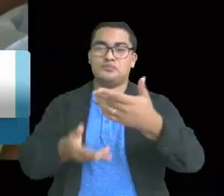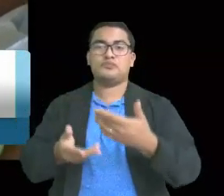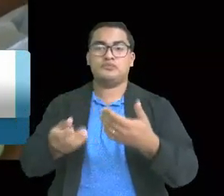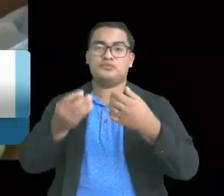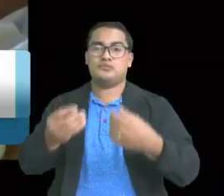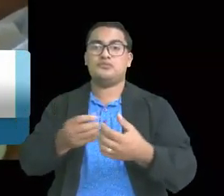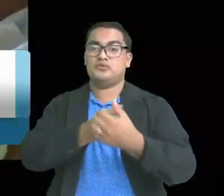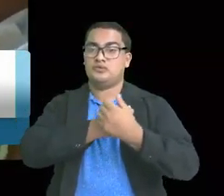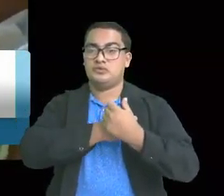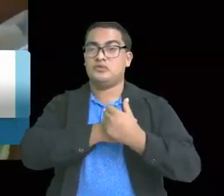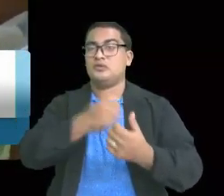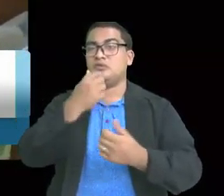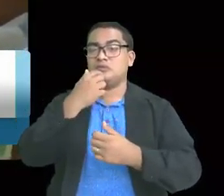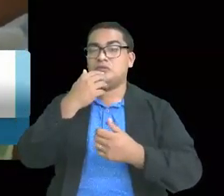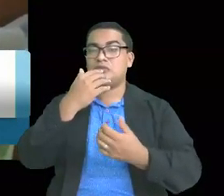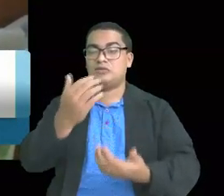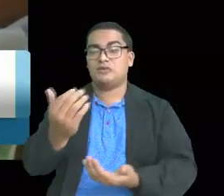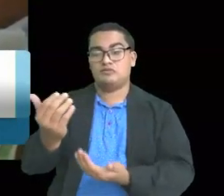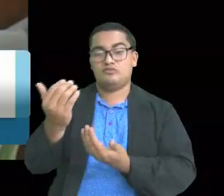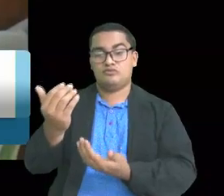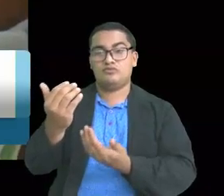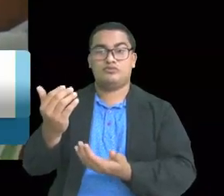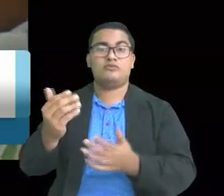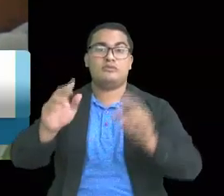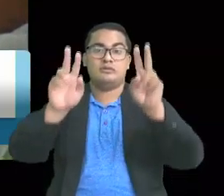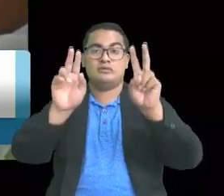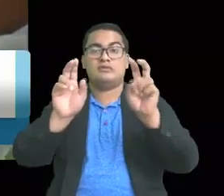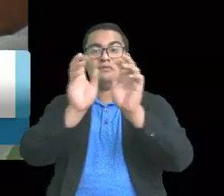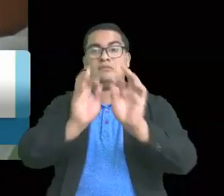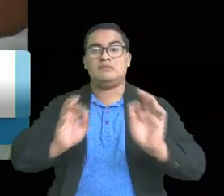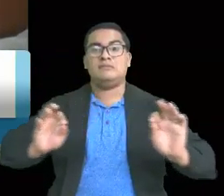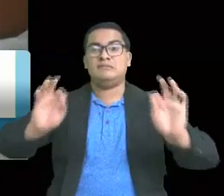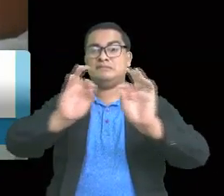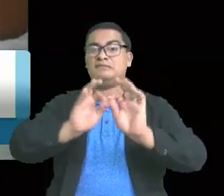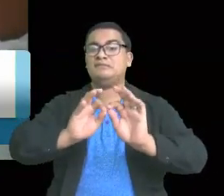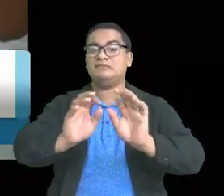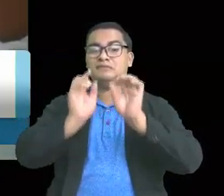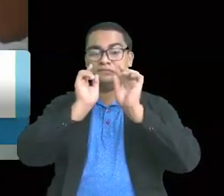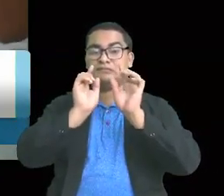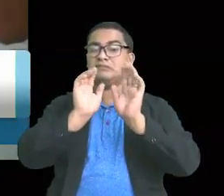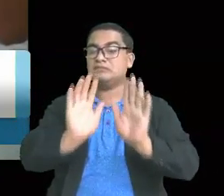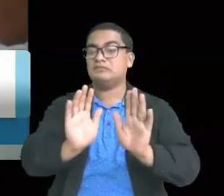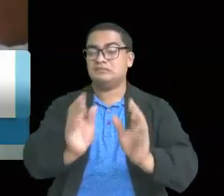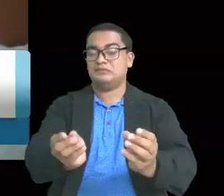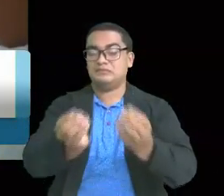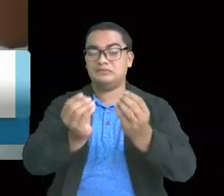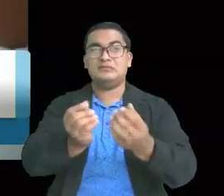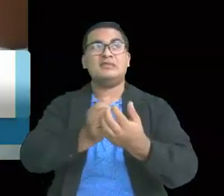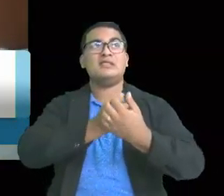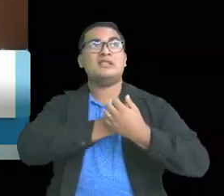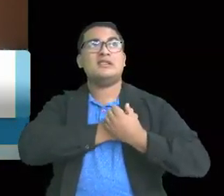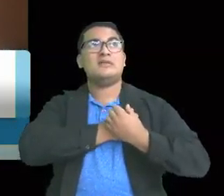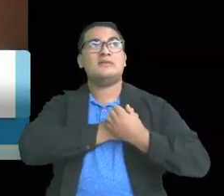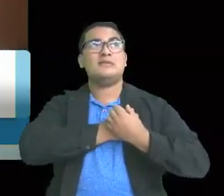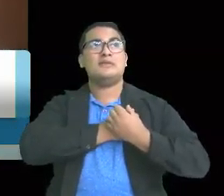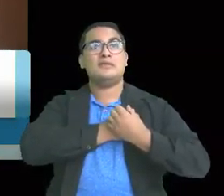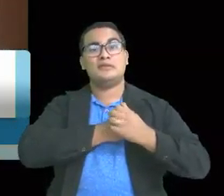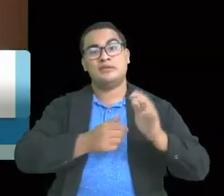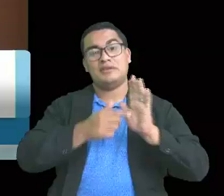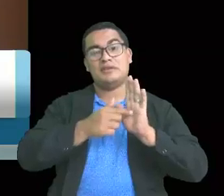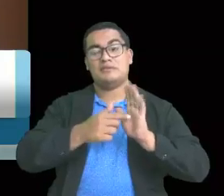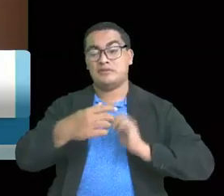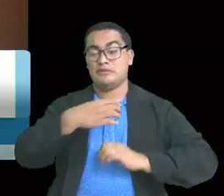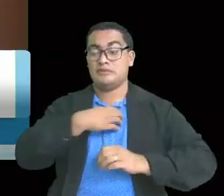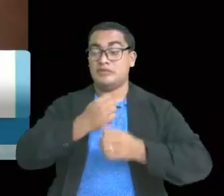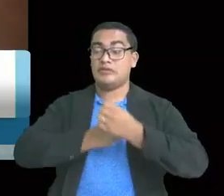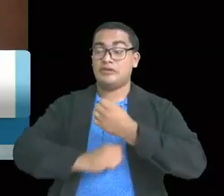porque realmente los niños es un tema de mucho afecto. Si tenemos hijos, por ejemplo, te imaginas que es tu hijo el que